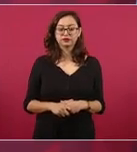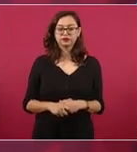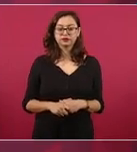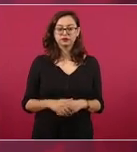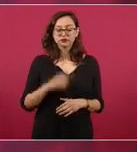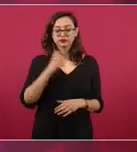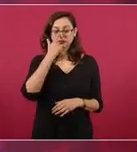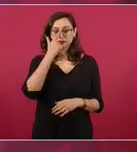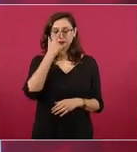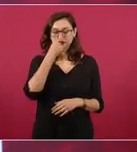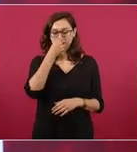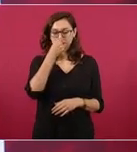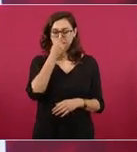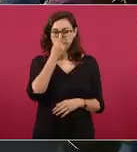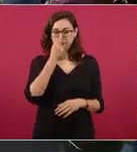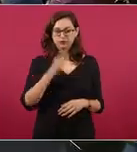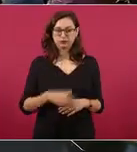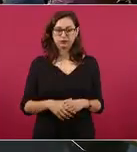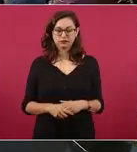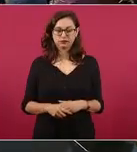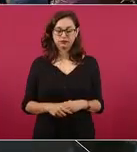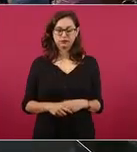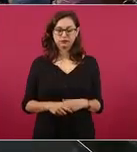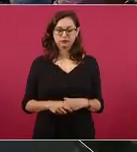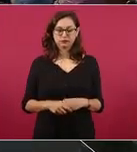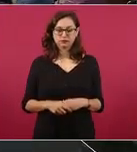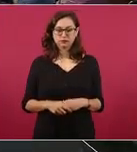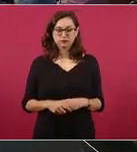A ver, sí, pero son dos.